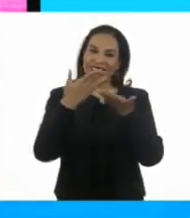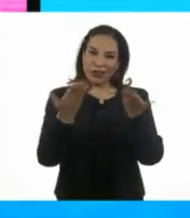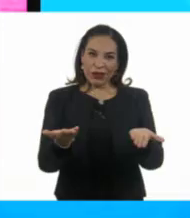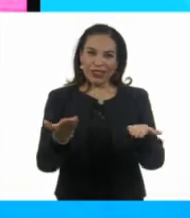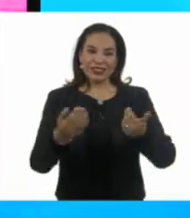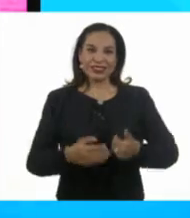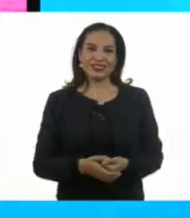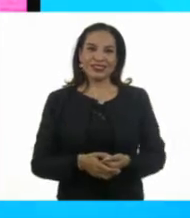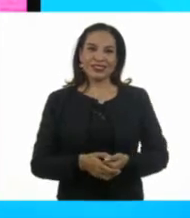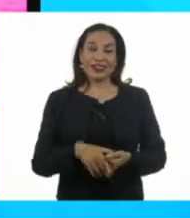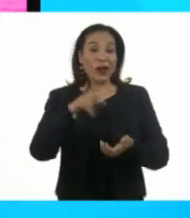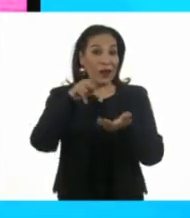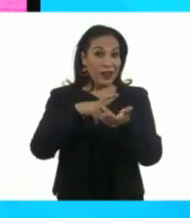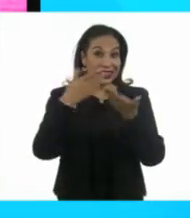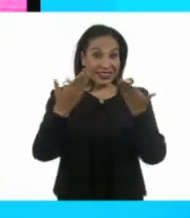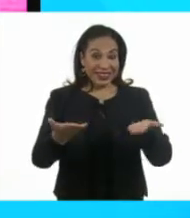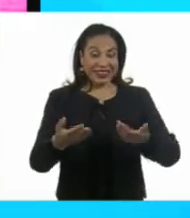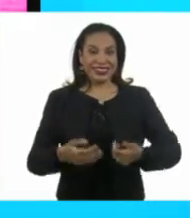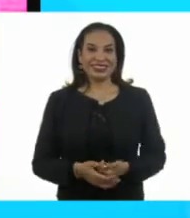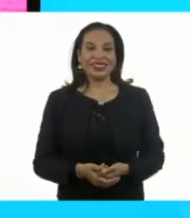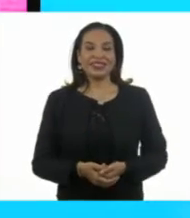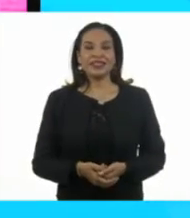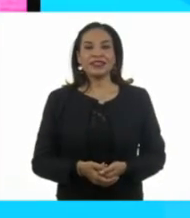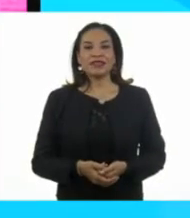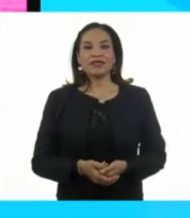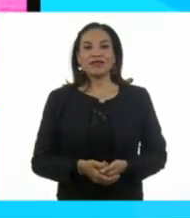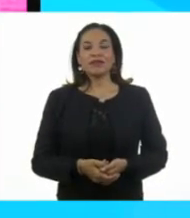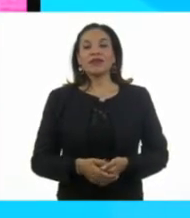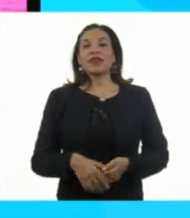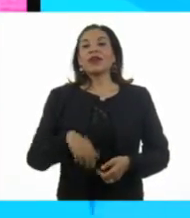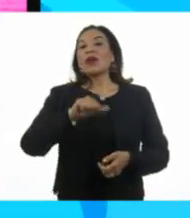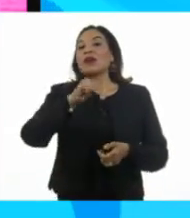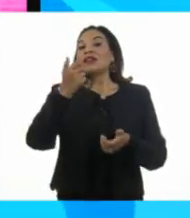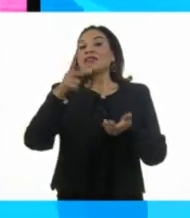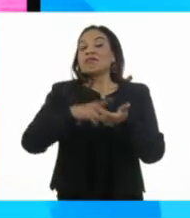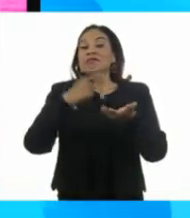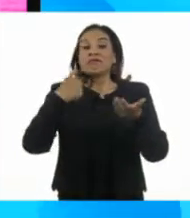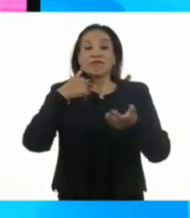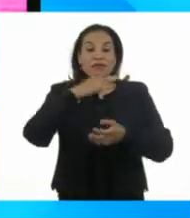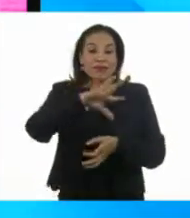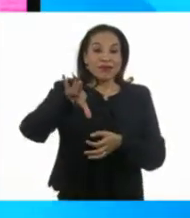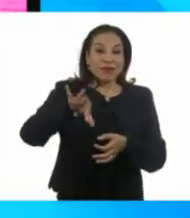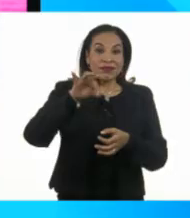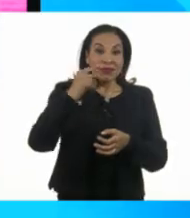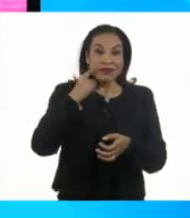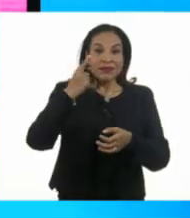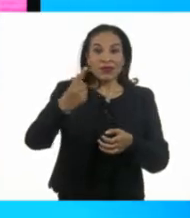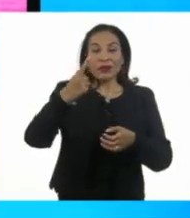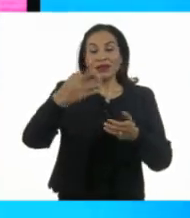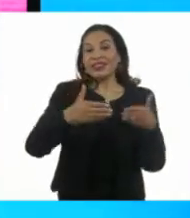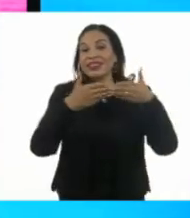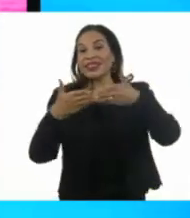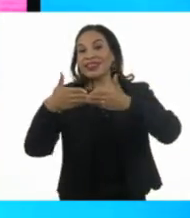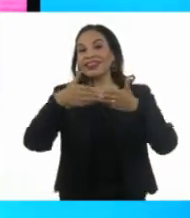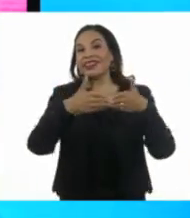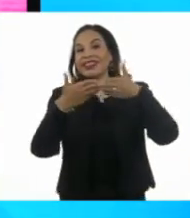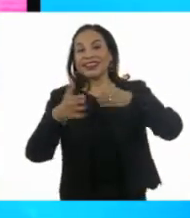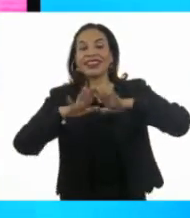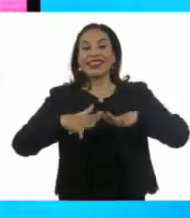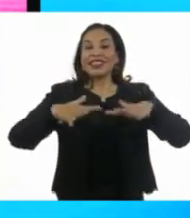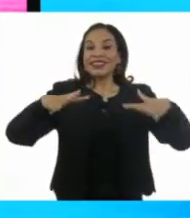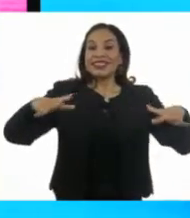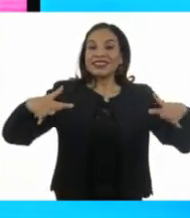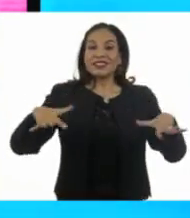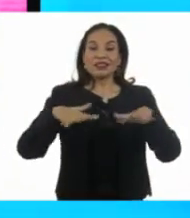otra vez y otra vez. Y otra vez me encontré una barca en la